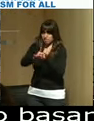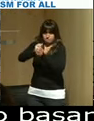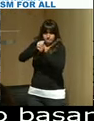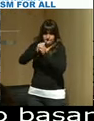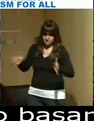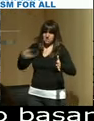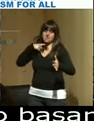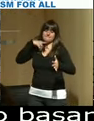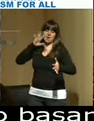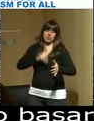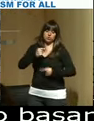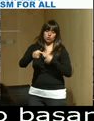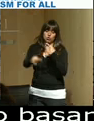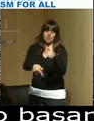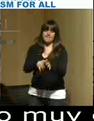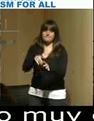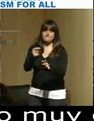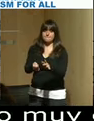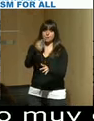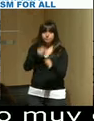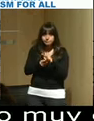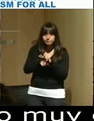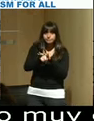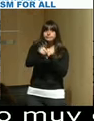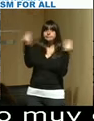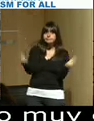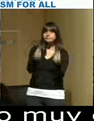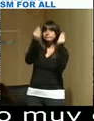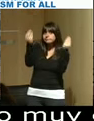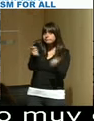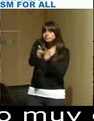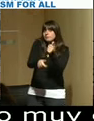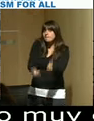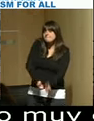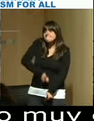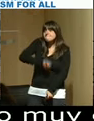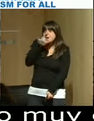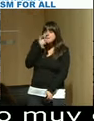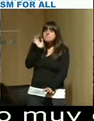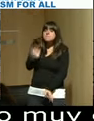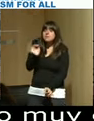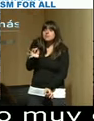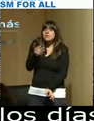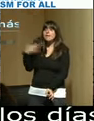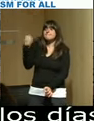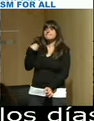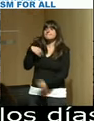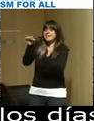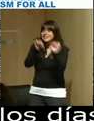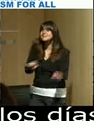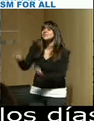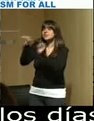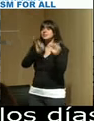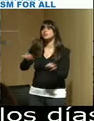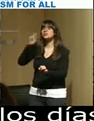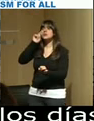un poco más, y en este tema que nosotros no somos expertos, pero sí la Defensoría del Pueblo tiene un área de discapacidad. Nosotros